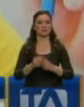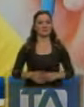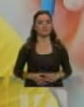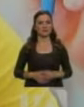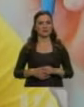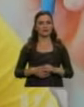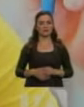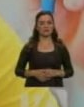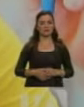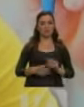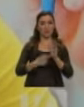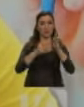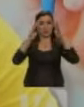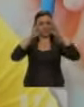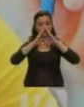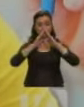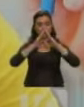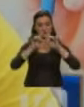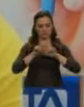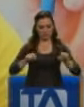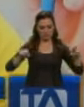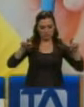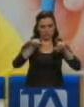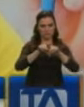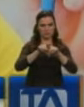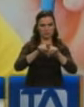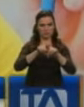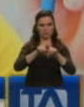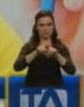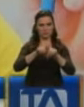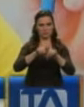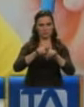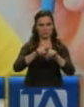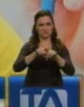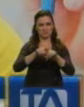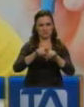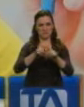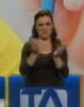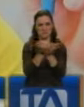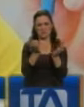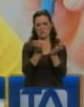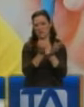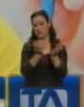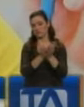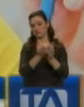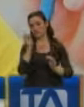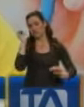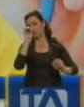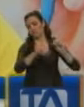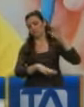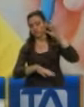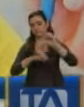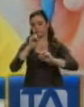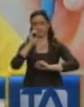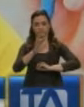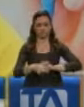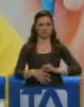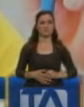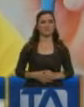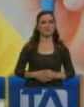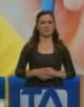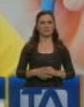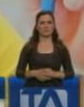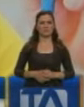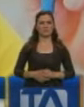Que en las viviendas, en los patios, se aglomeran todavía una multitud de desechos, desperdicios,